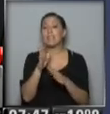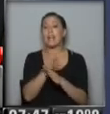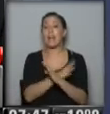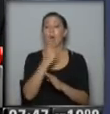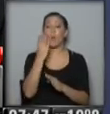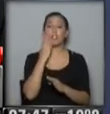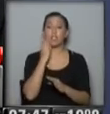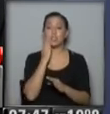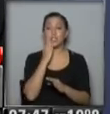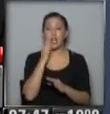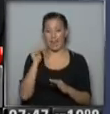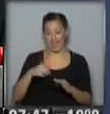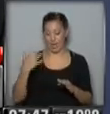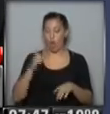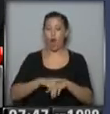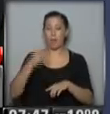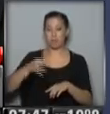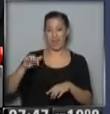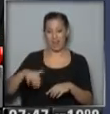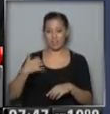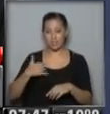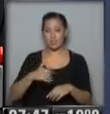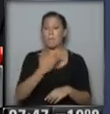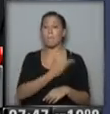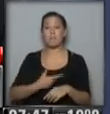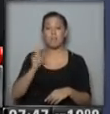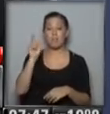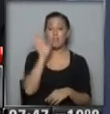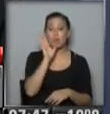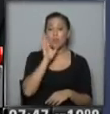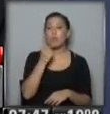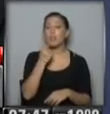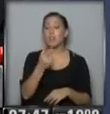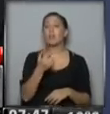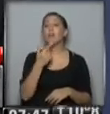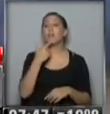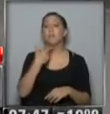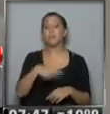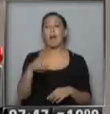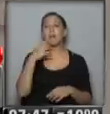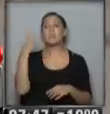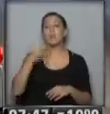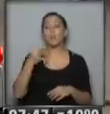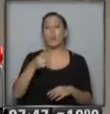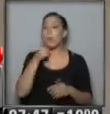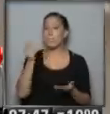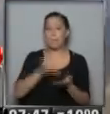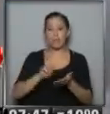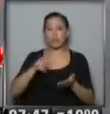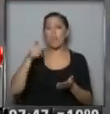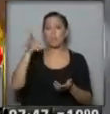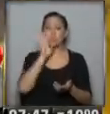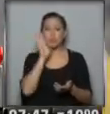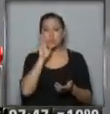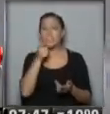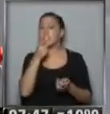4 de la tarde hora Argentina también el presidente Barack Obama aseguró que va a incrementar la seguridad en los Estados Unidos